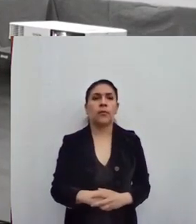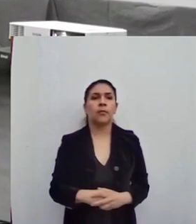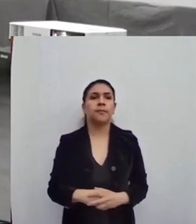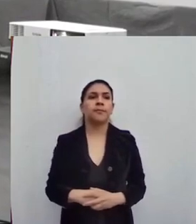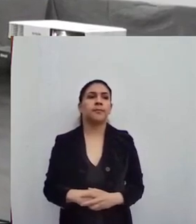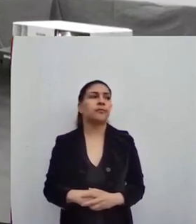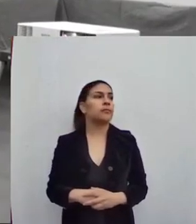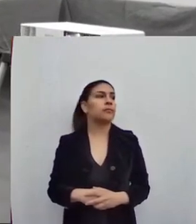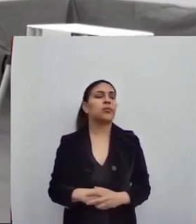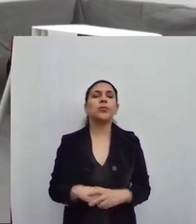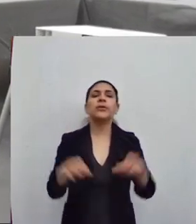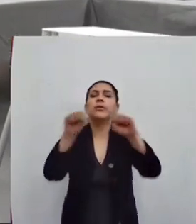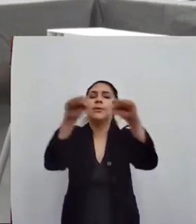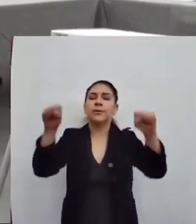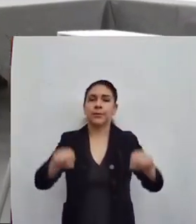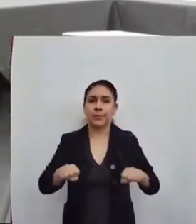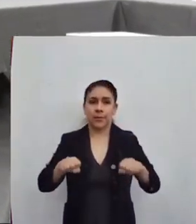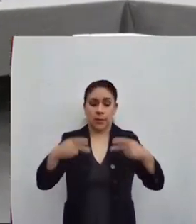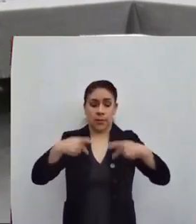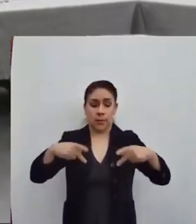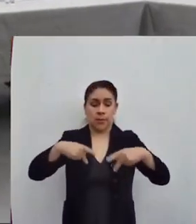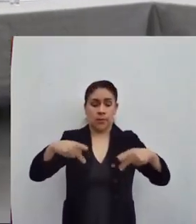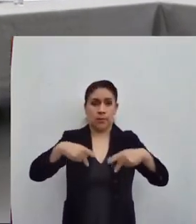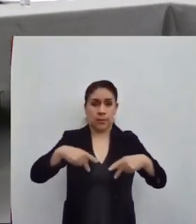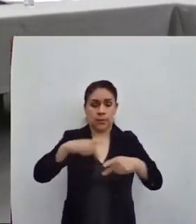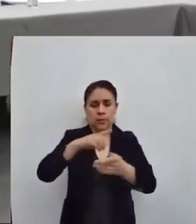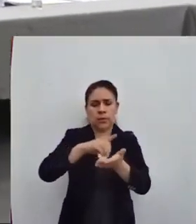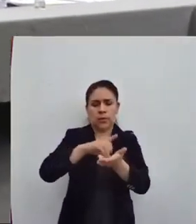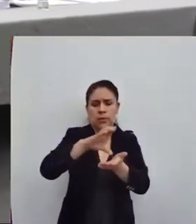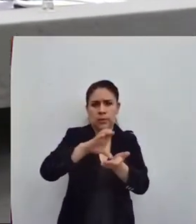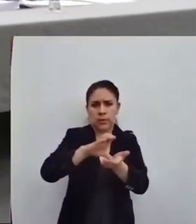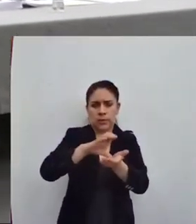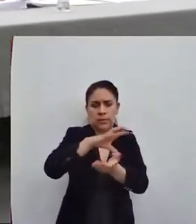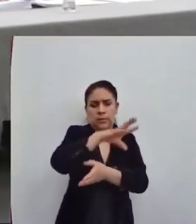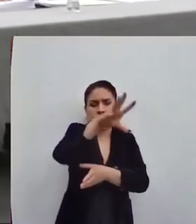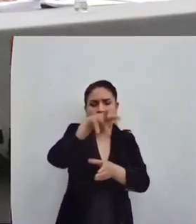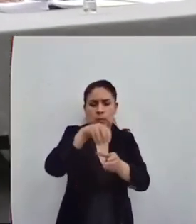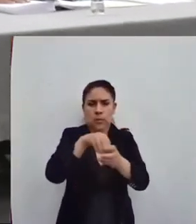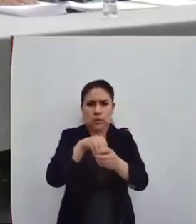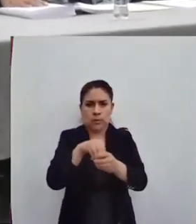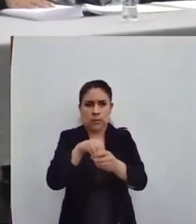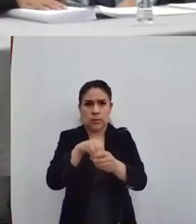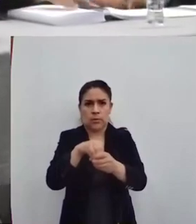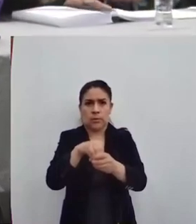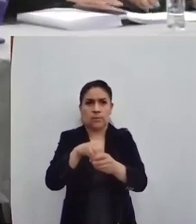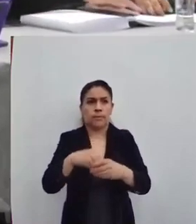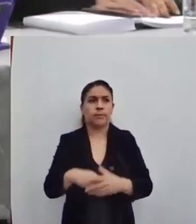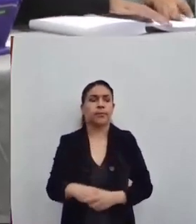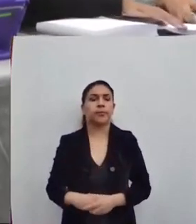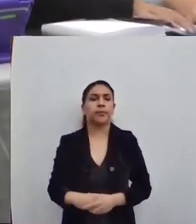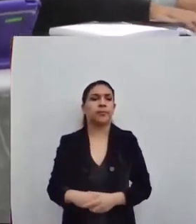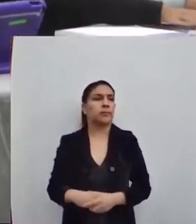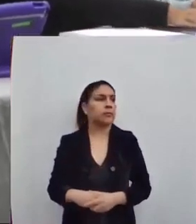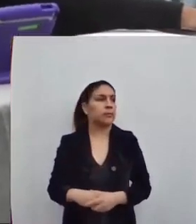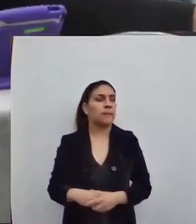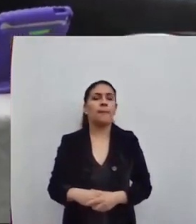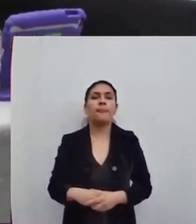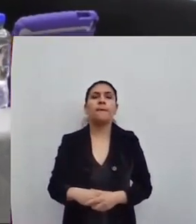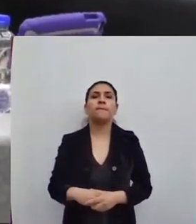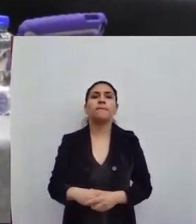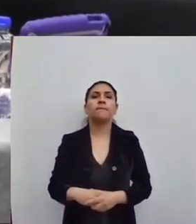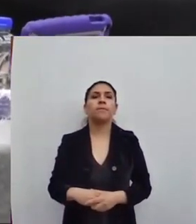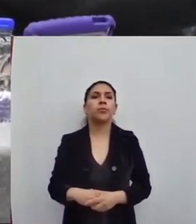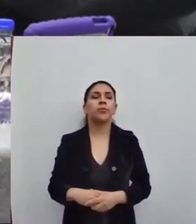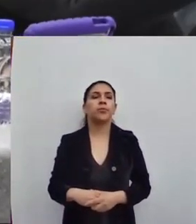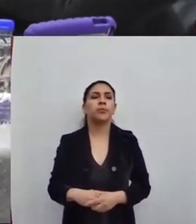para la Inclusión de las Personas en Situación de Discapacidad. Capítulo único. Sistema Estatal para